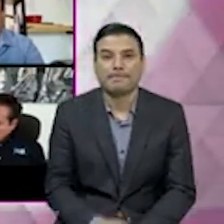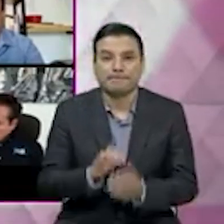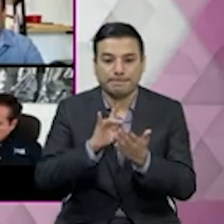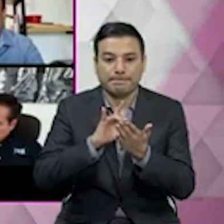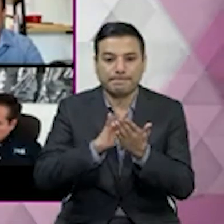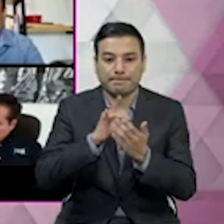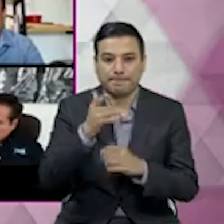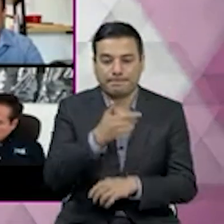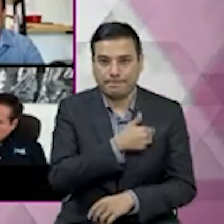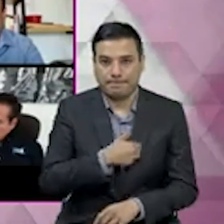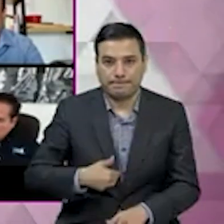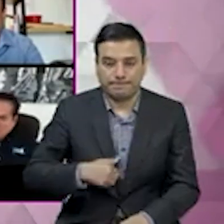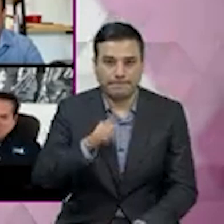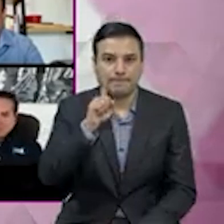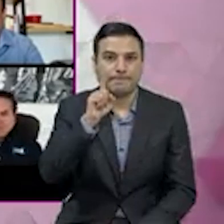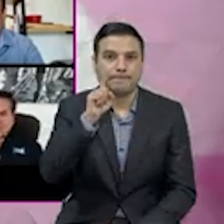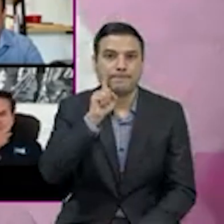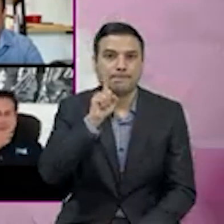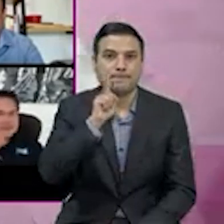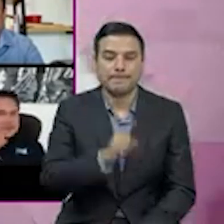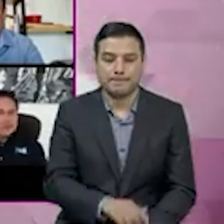Gracias, presidenta.